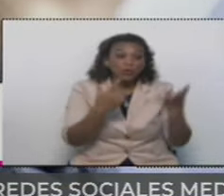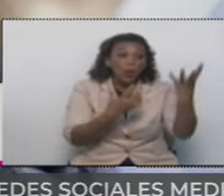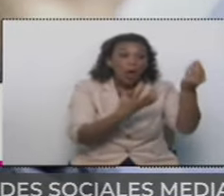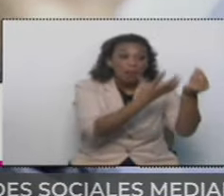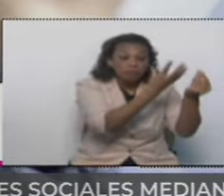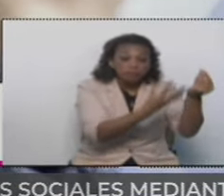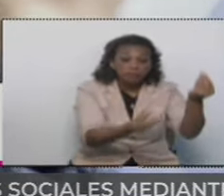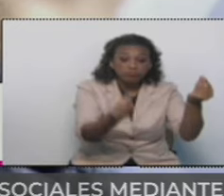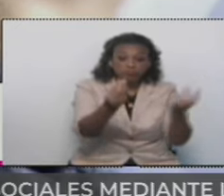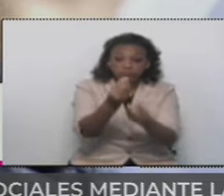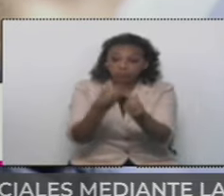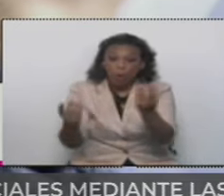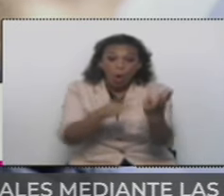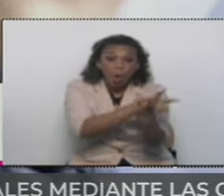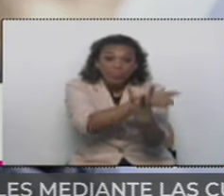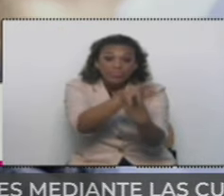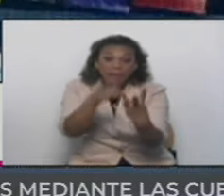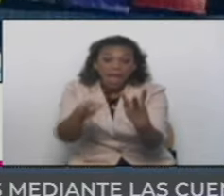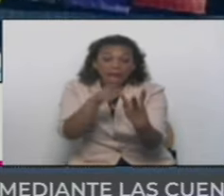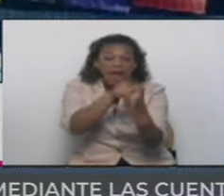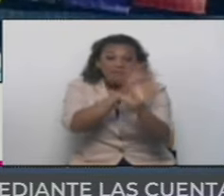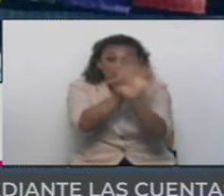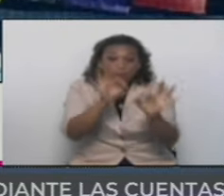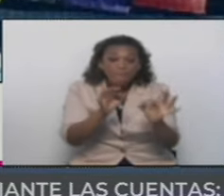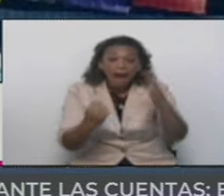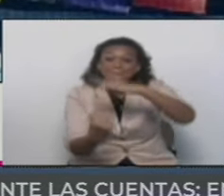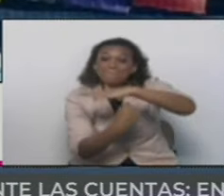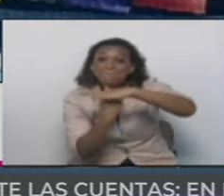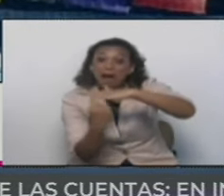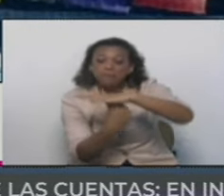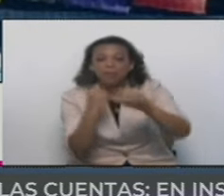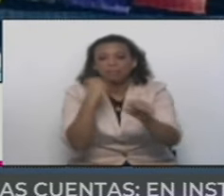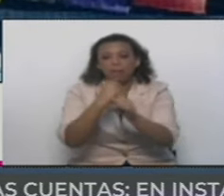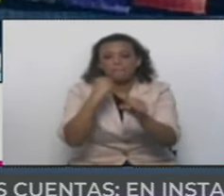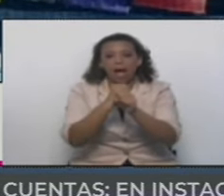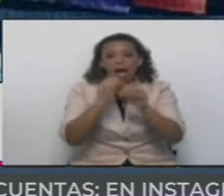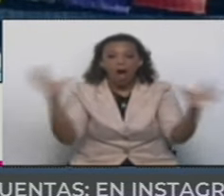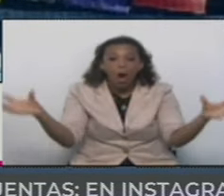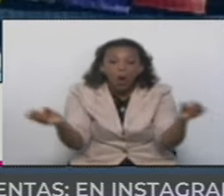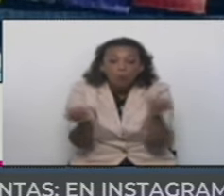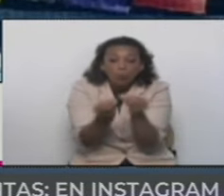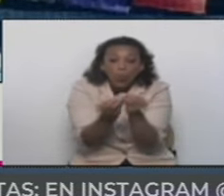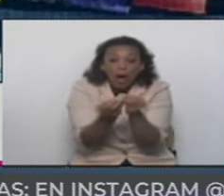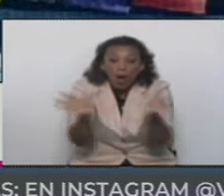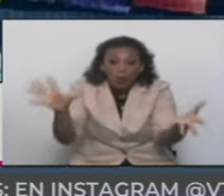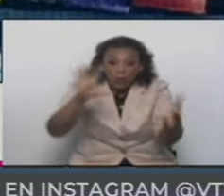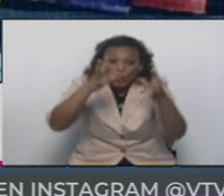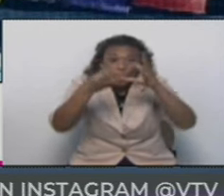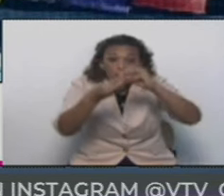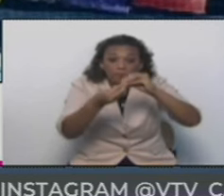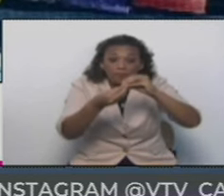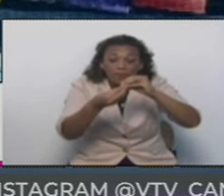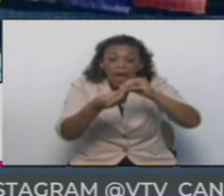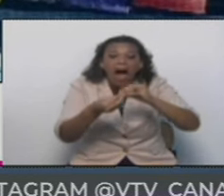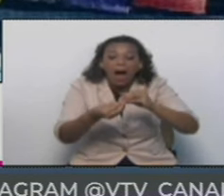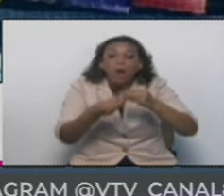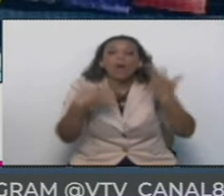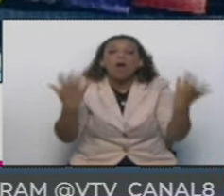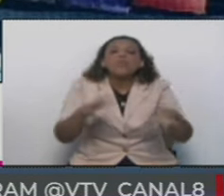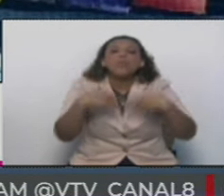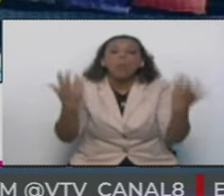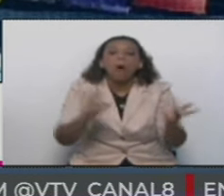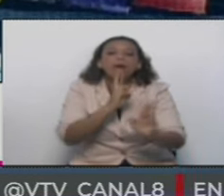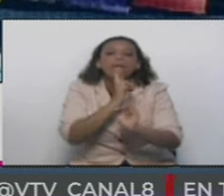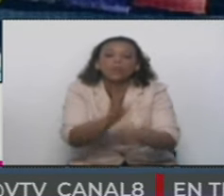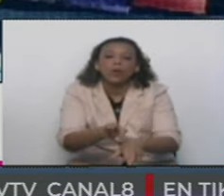elementos los tenemos como instrumentos de trabajo. Y ahora estamos buscando tres productos.